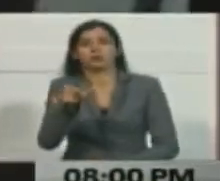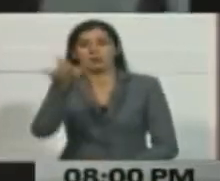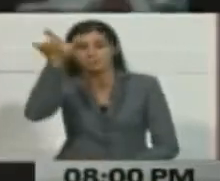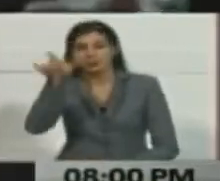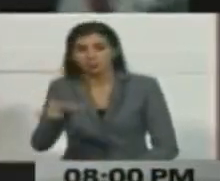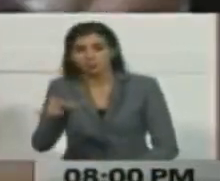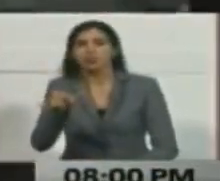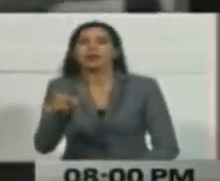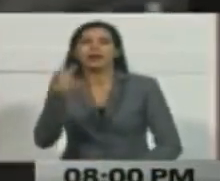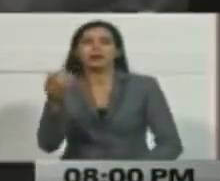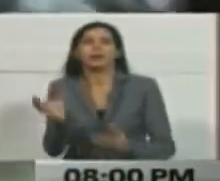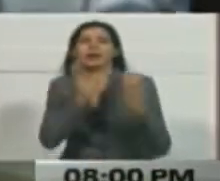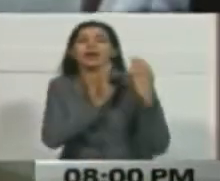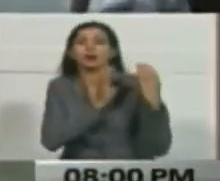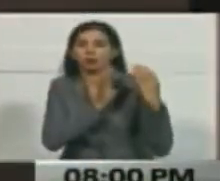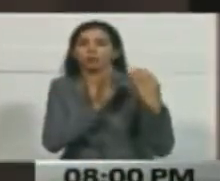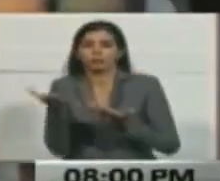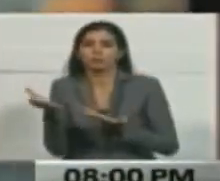mandato.